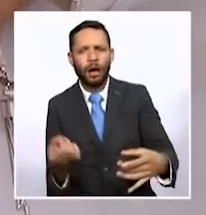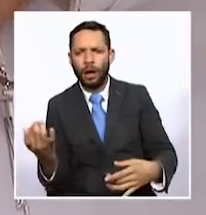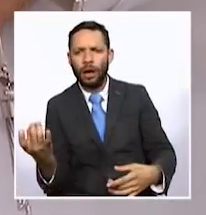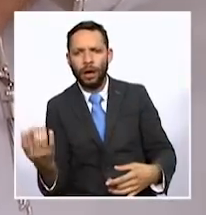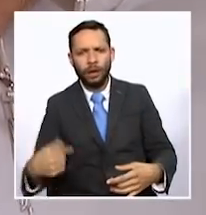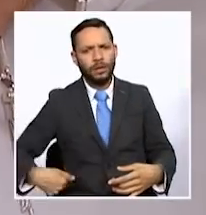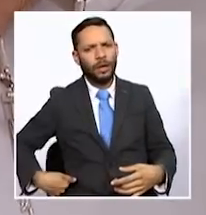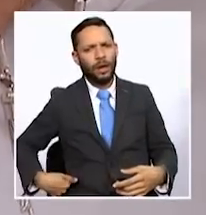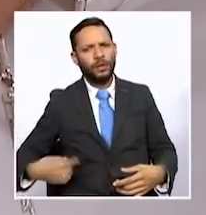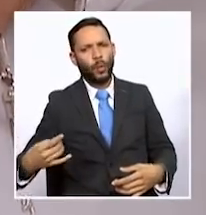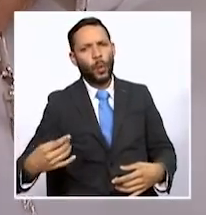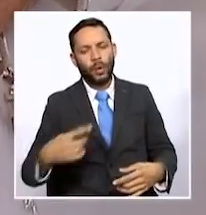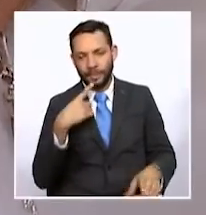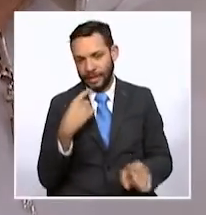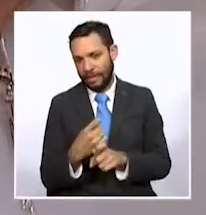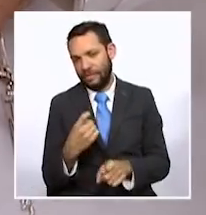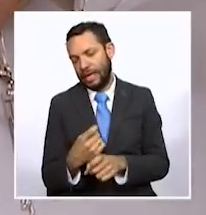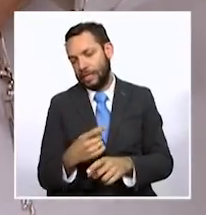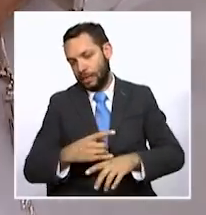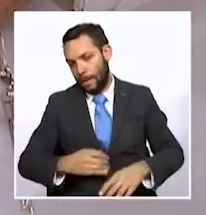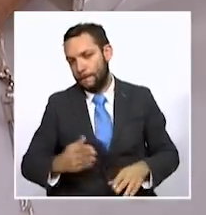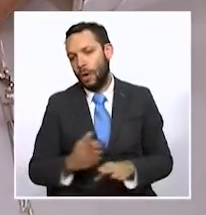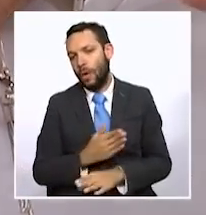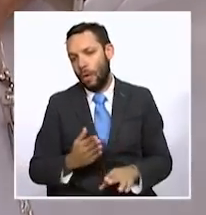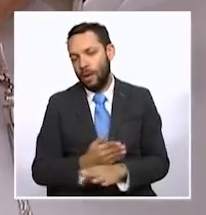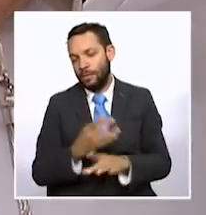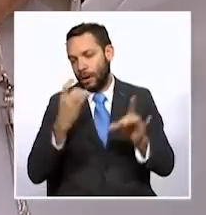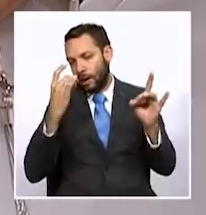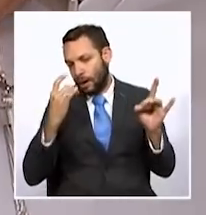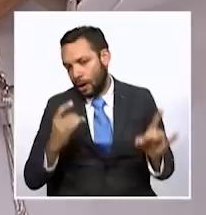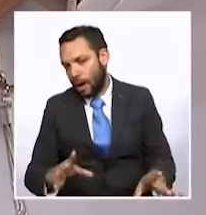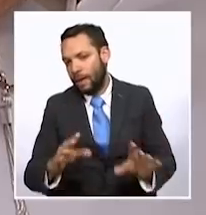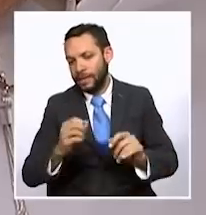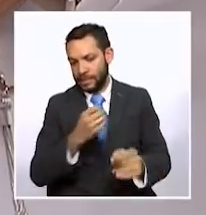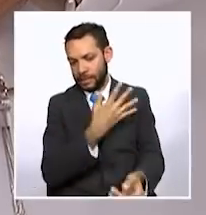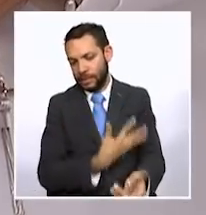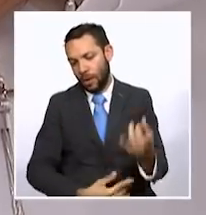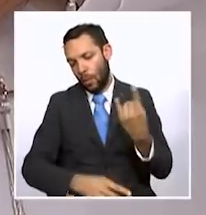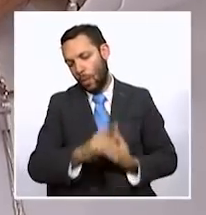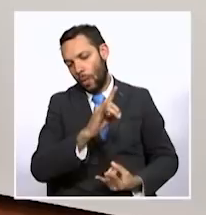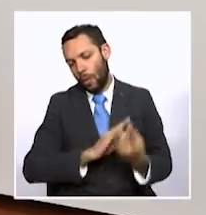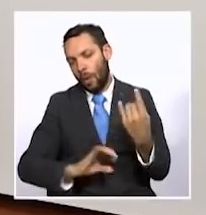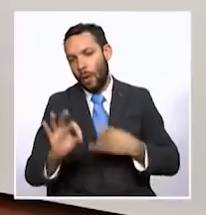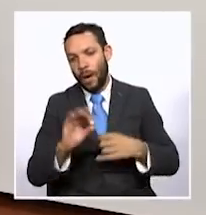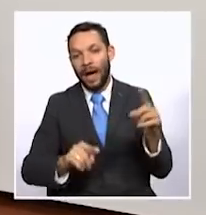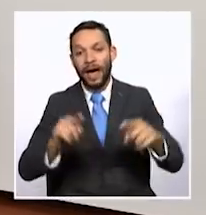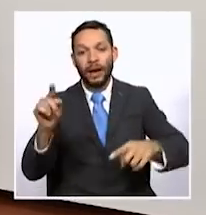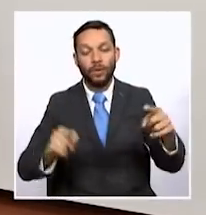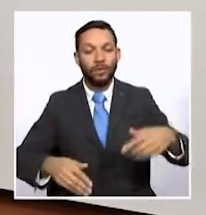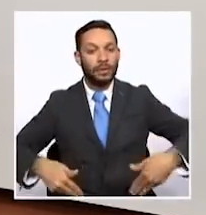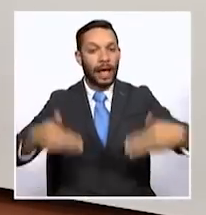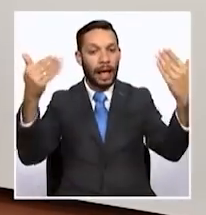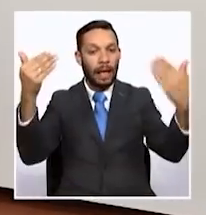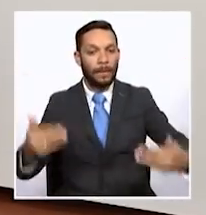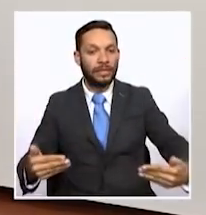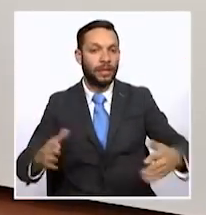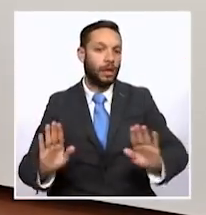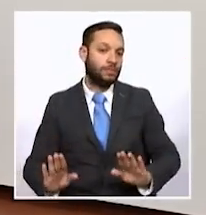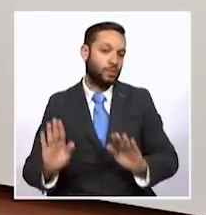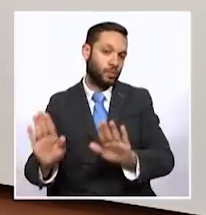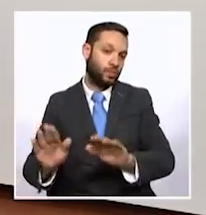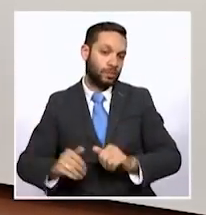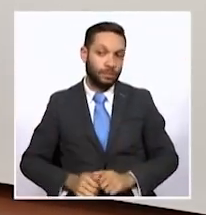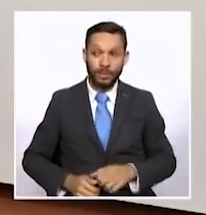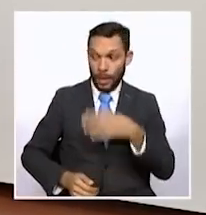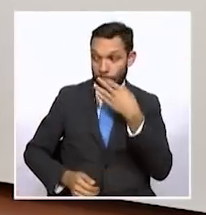de nuestra médula espinal, la que puede generar pues, los dolores radiculares o muchas veces pues, algunas incapacidades o inmovilización para los pacientes. Esto es